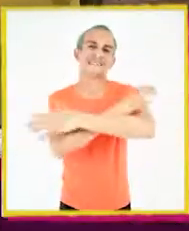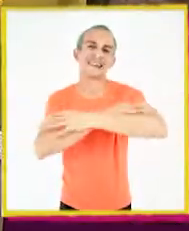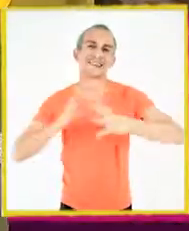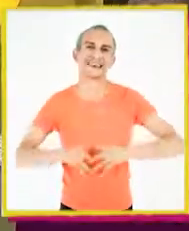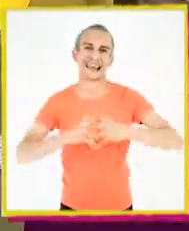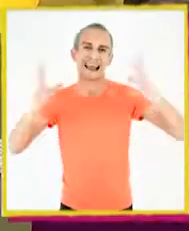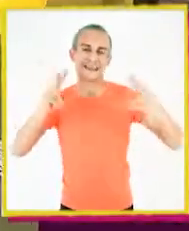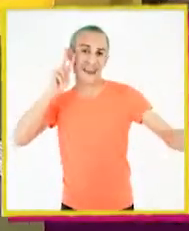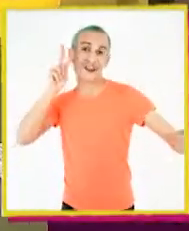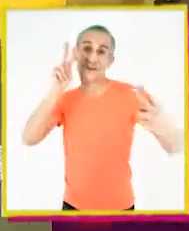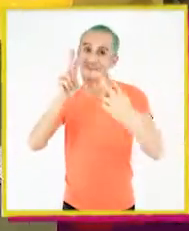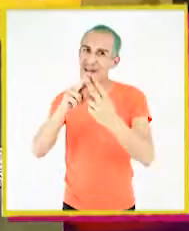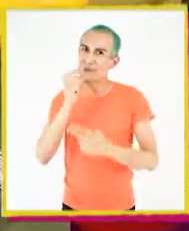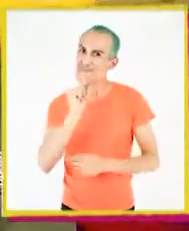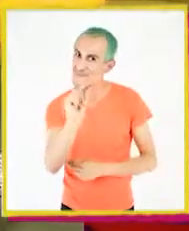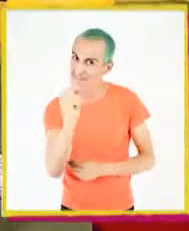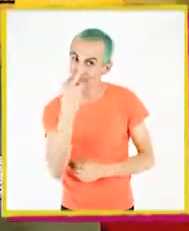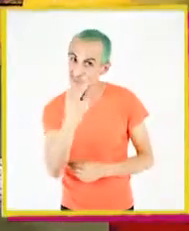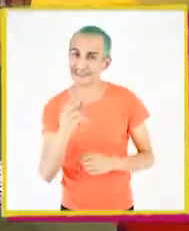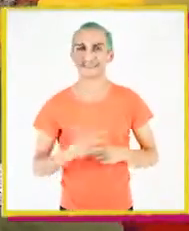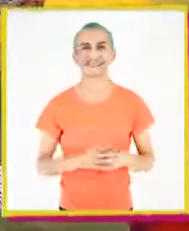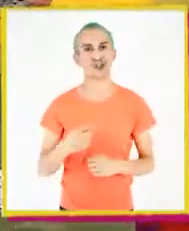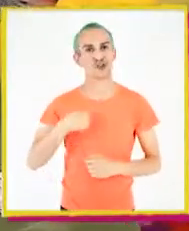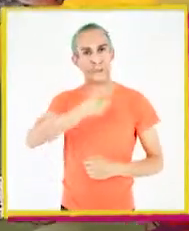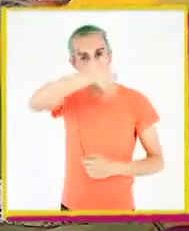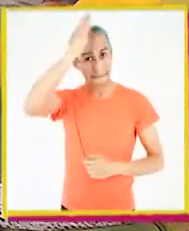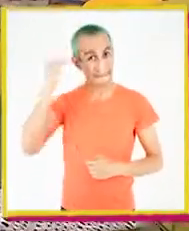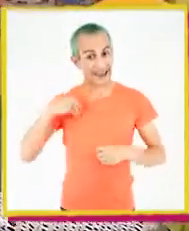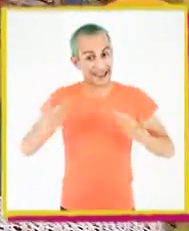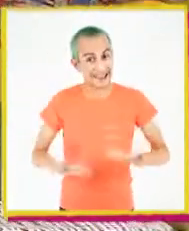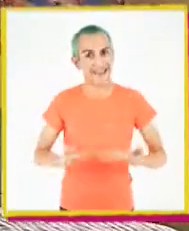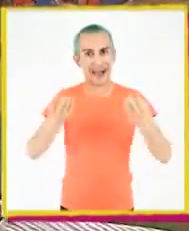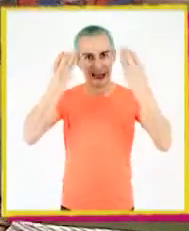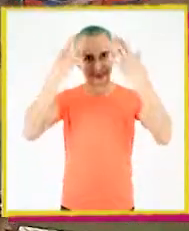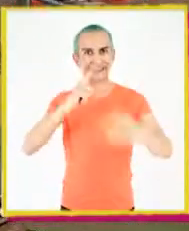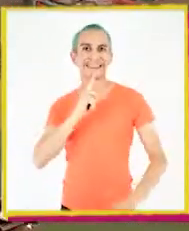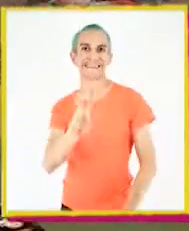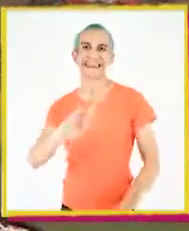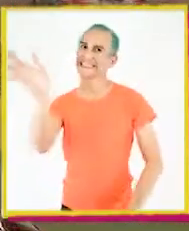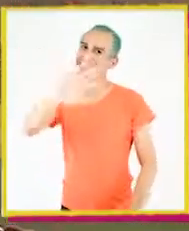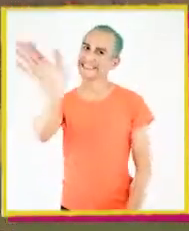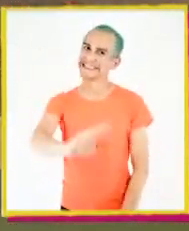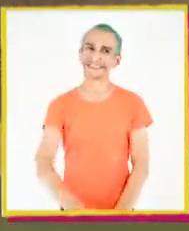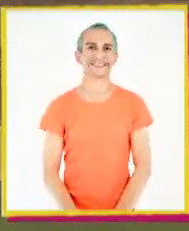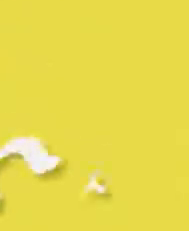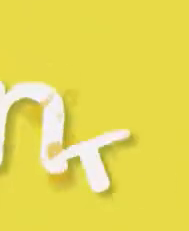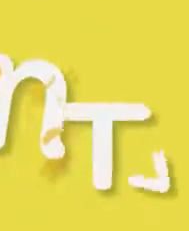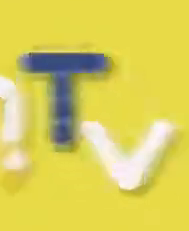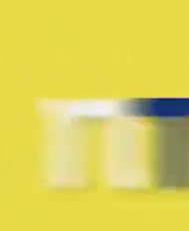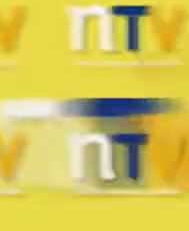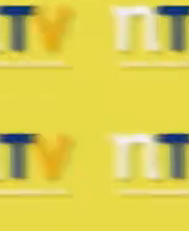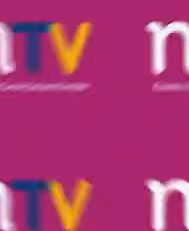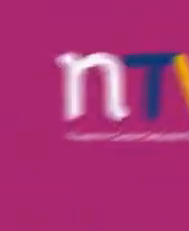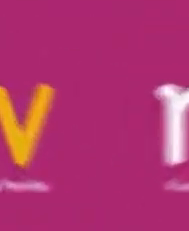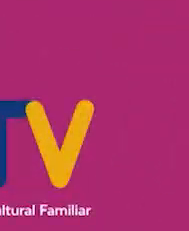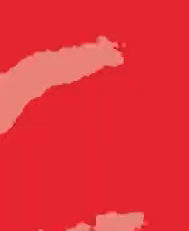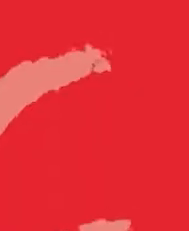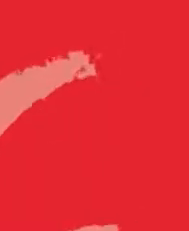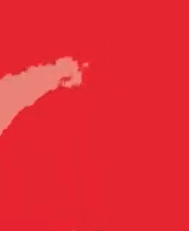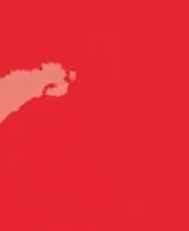un abrazo gigante y nos vemos muy pronto. Soy Maca y esto es Aprendo TV. ¡Chao!